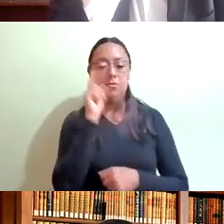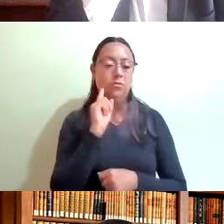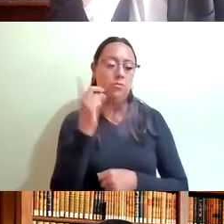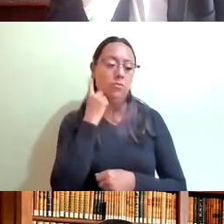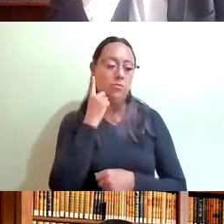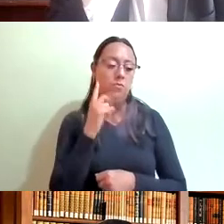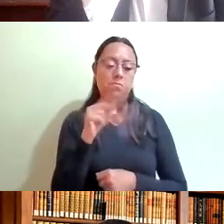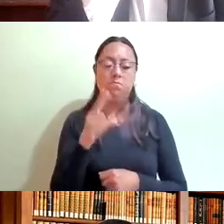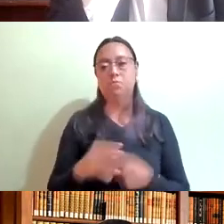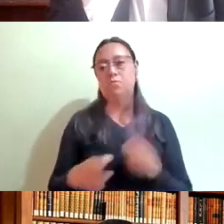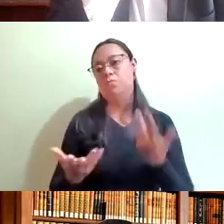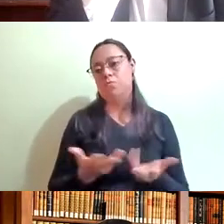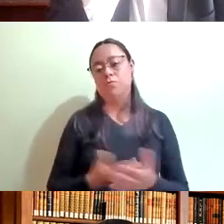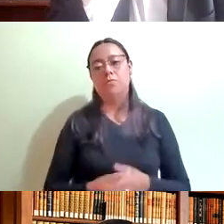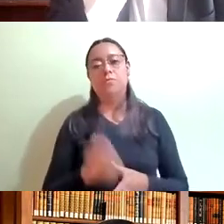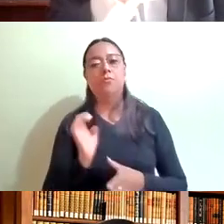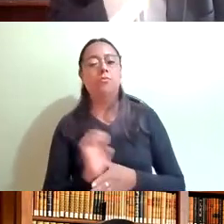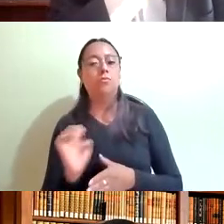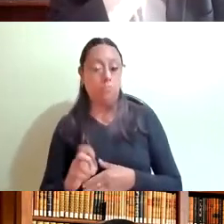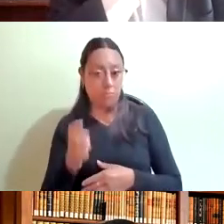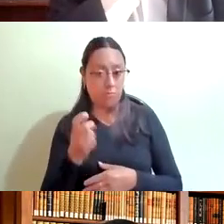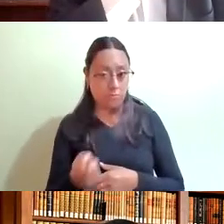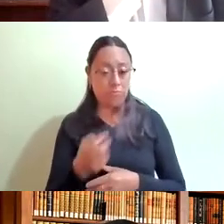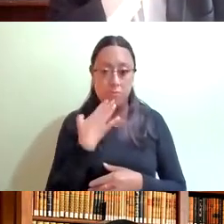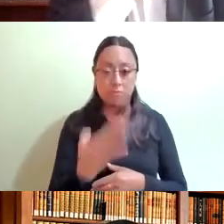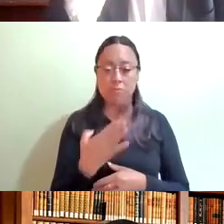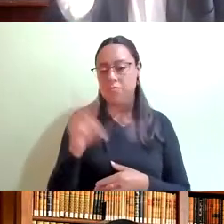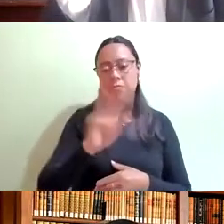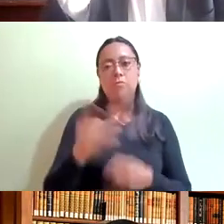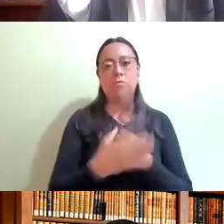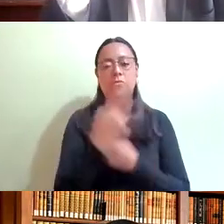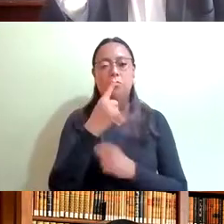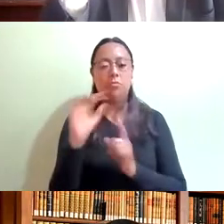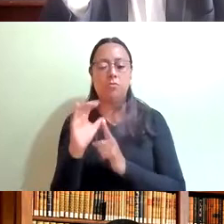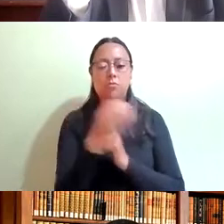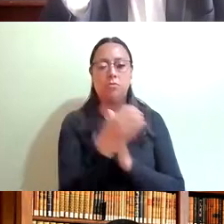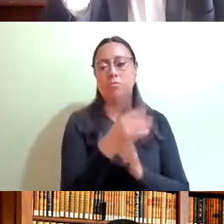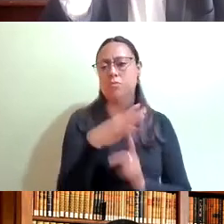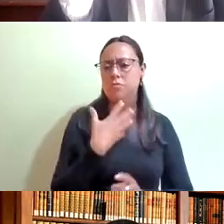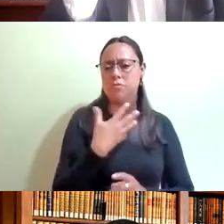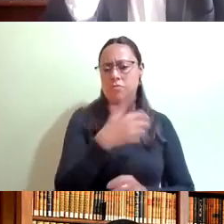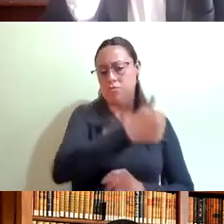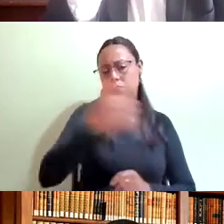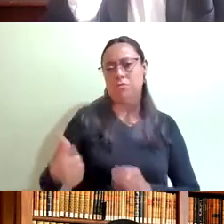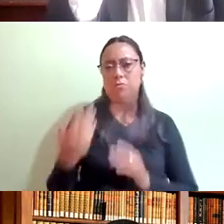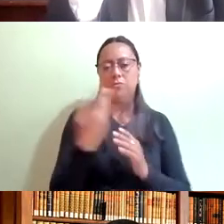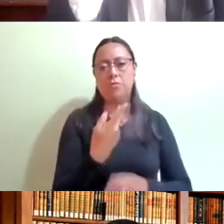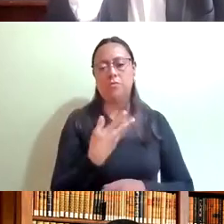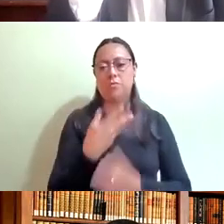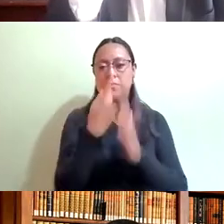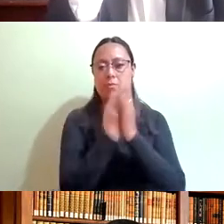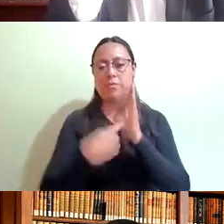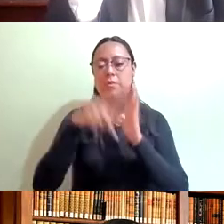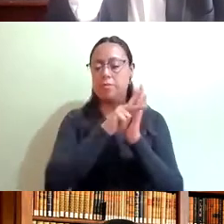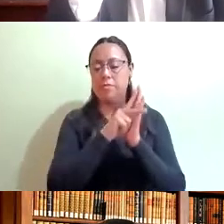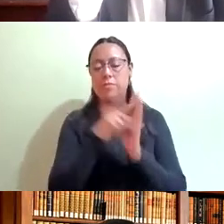es correcto, porque hay un protocolo que la propia comisión establece para la participación de las y los diputados